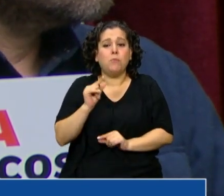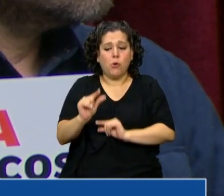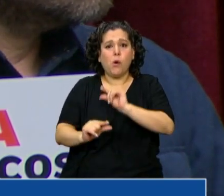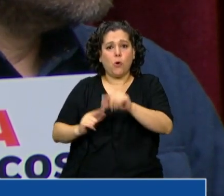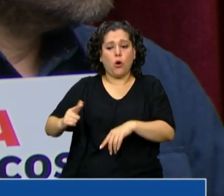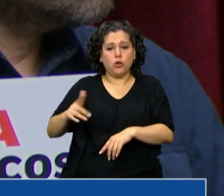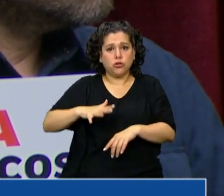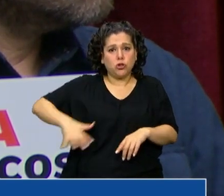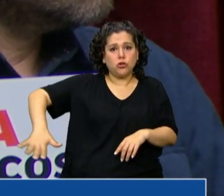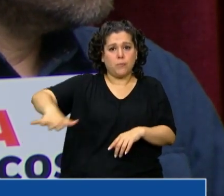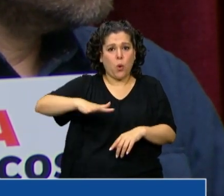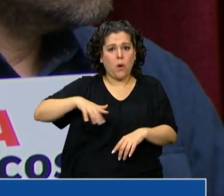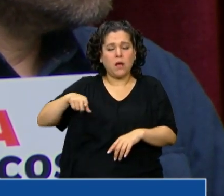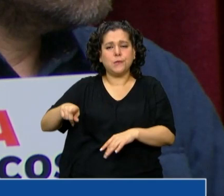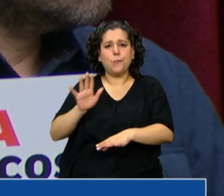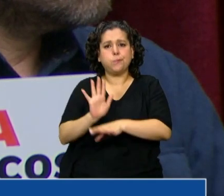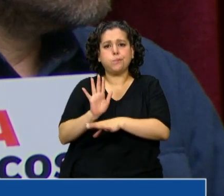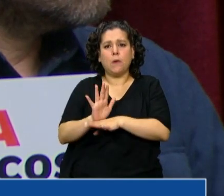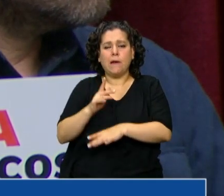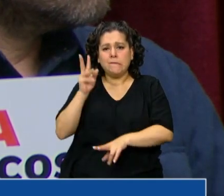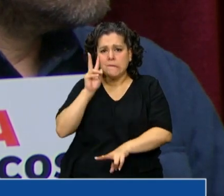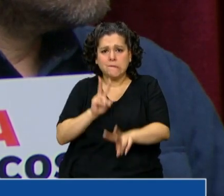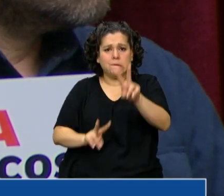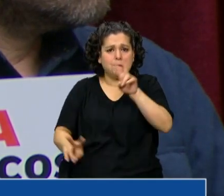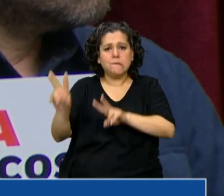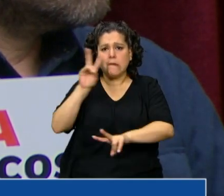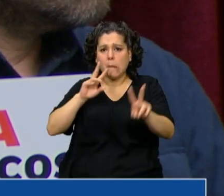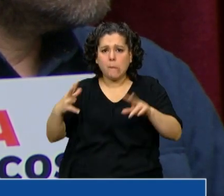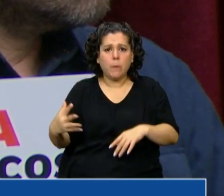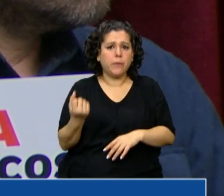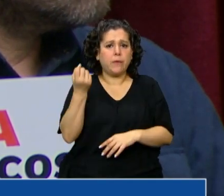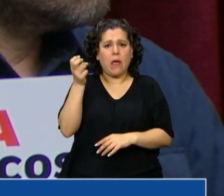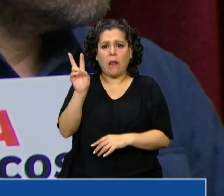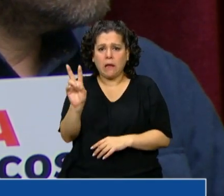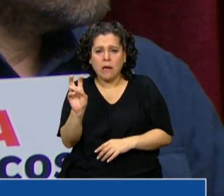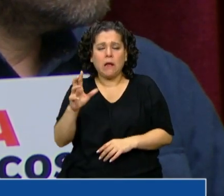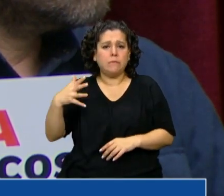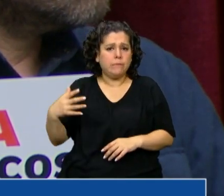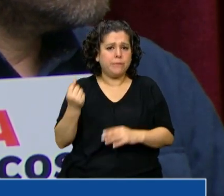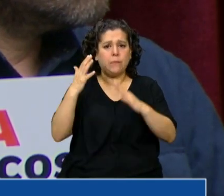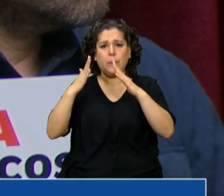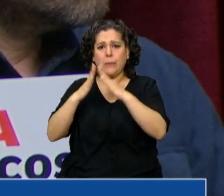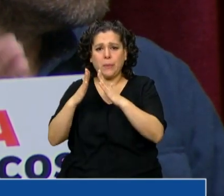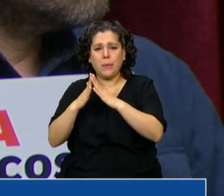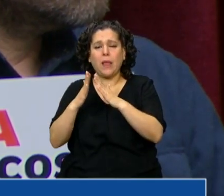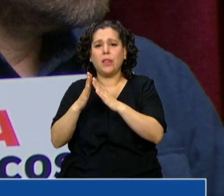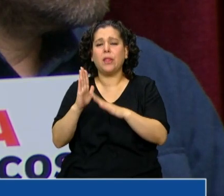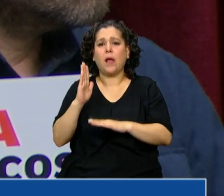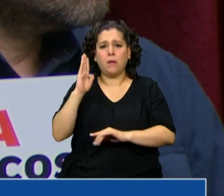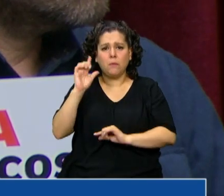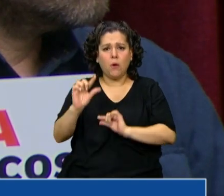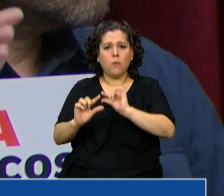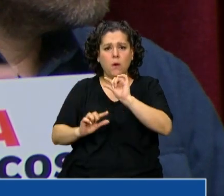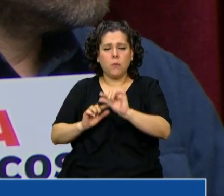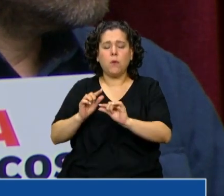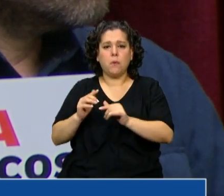forma creciente para conseguir un alquiler y una vivienda a desplazarse cada